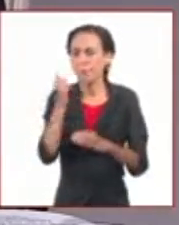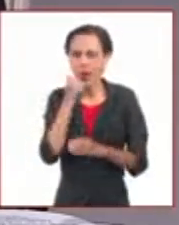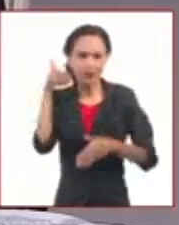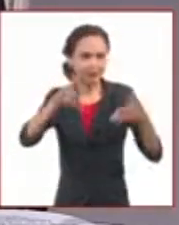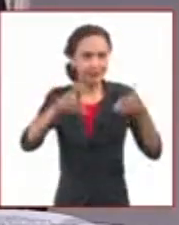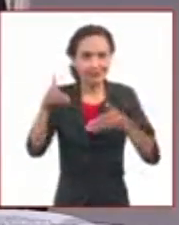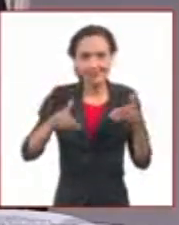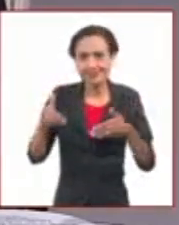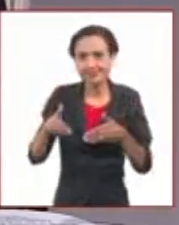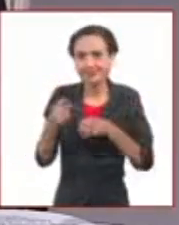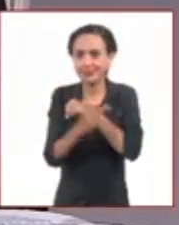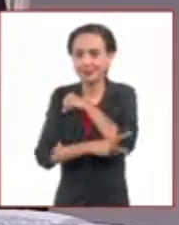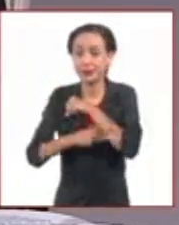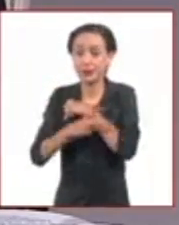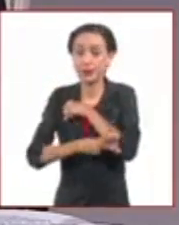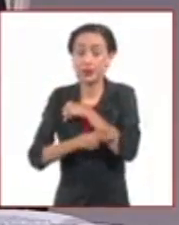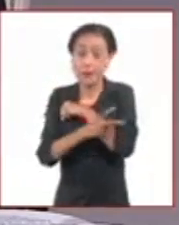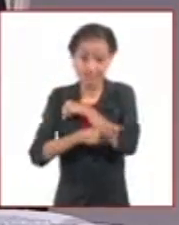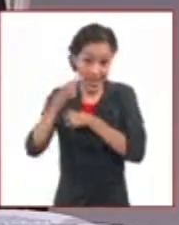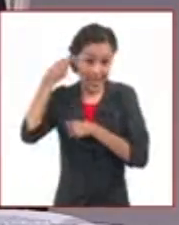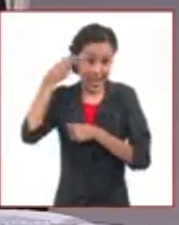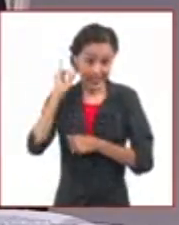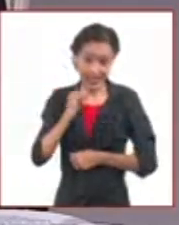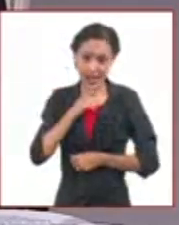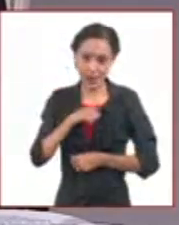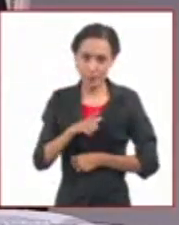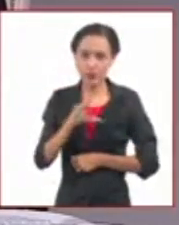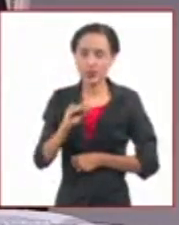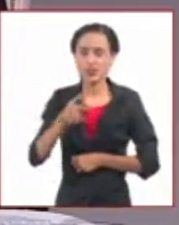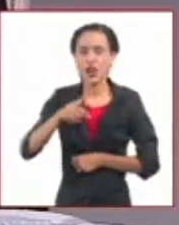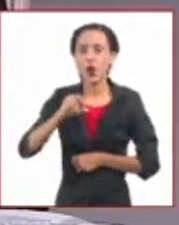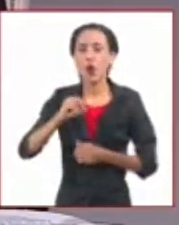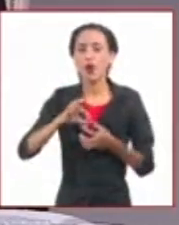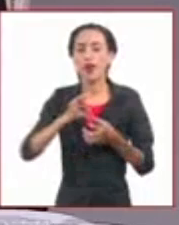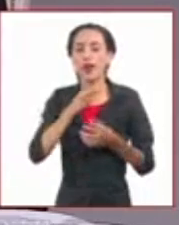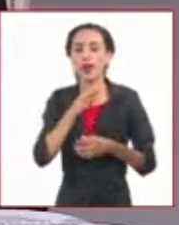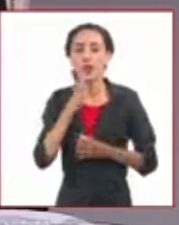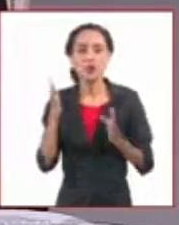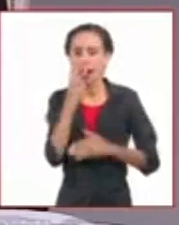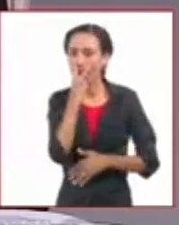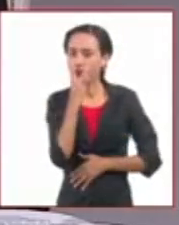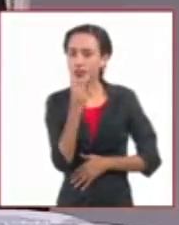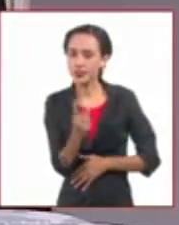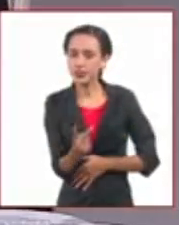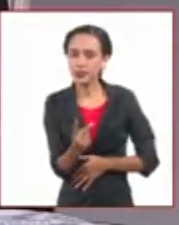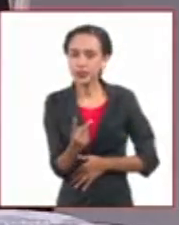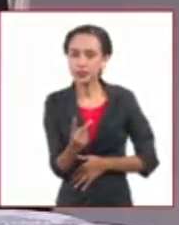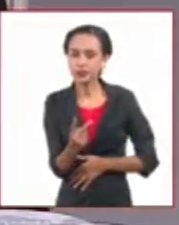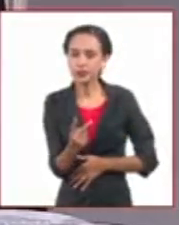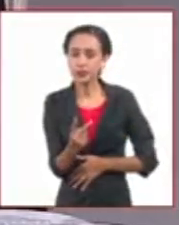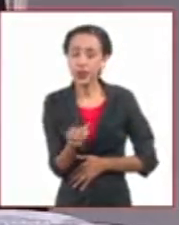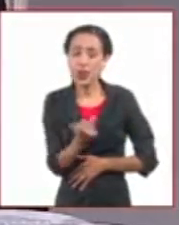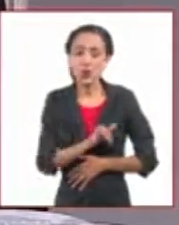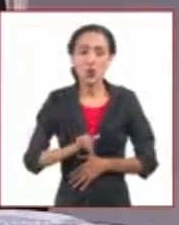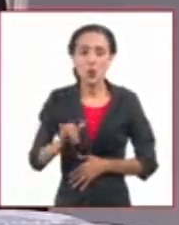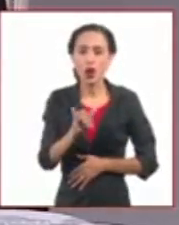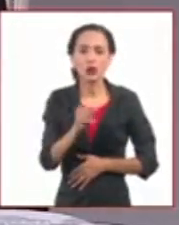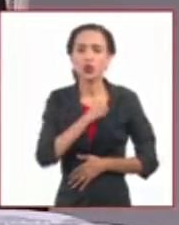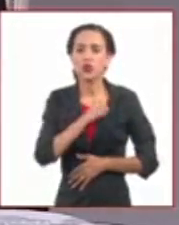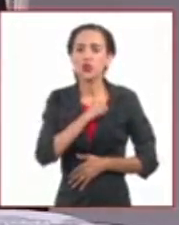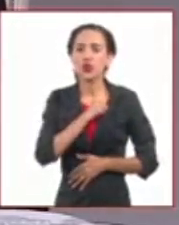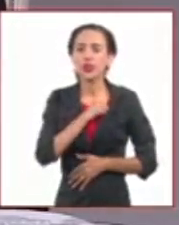en el caso haití que lo mencionaba jorge esta desatención ha llegado al punto extremo de no permitir